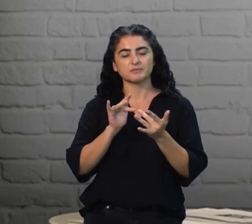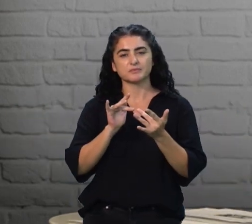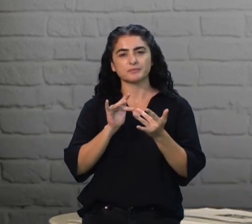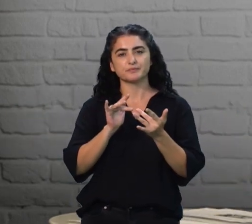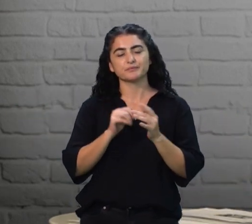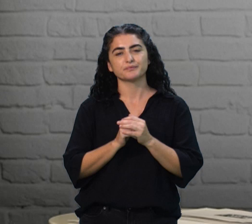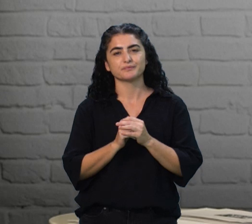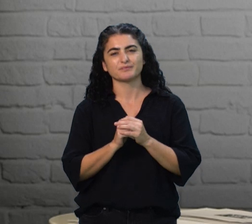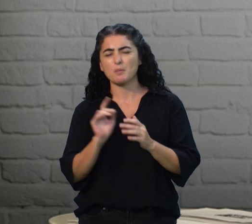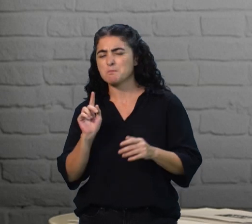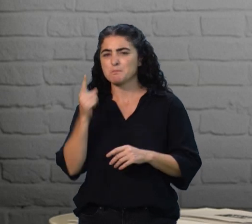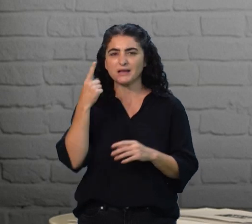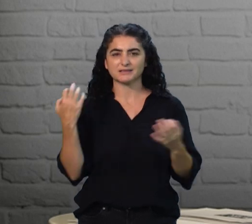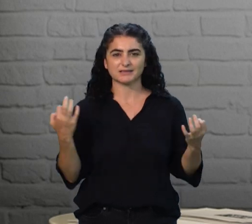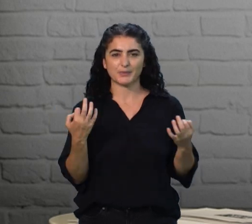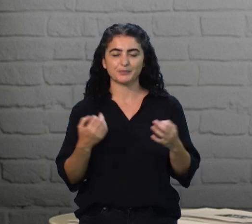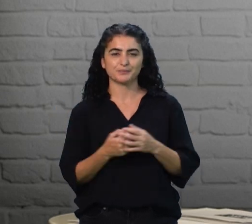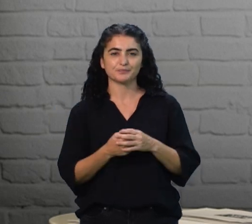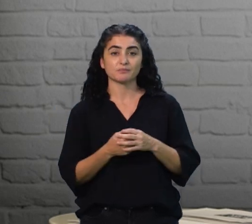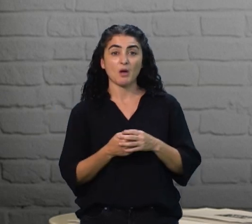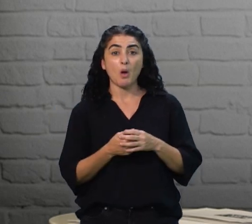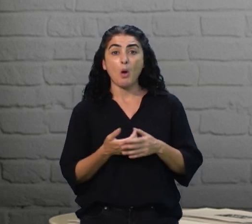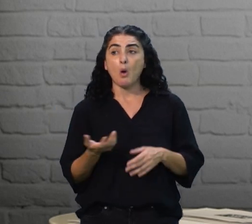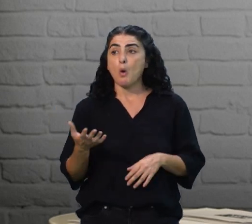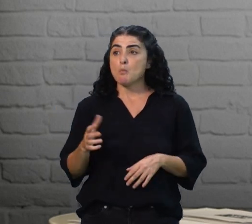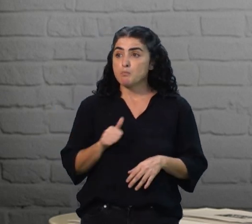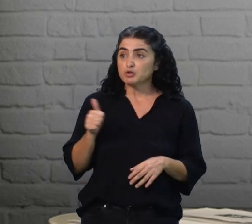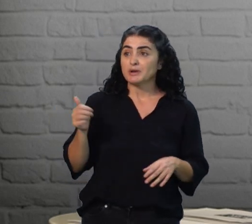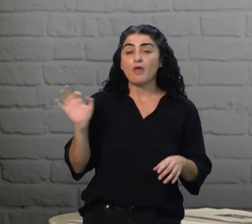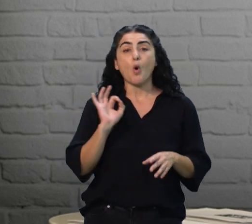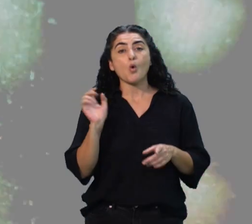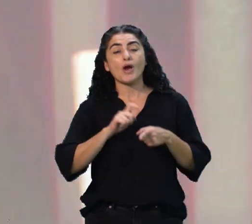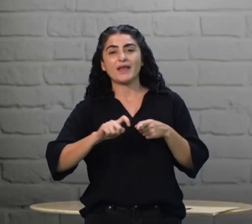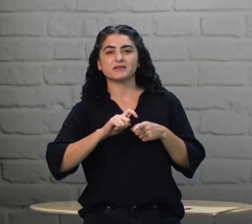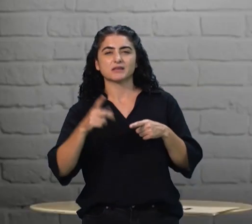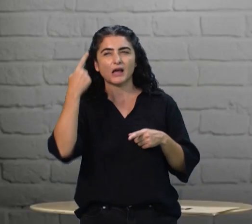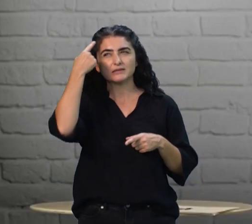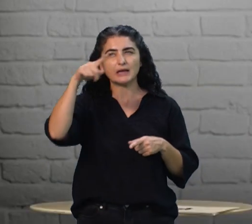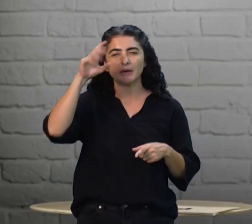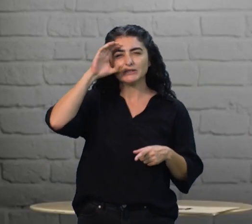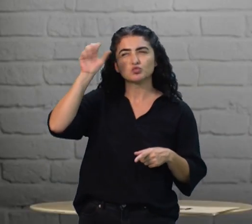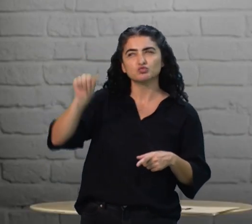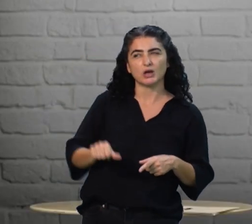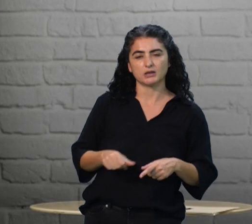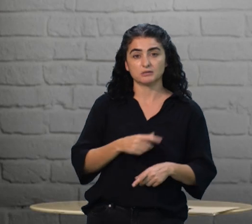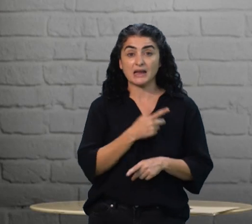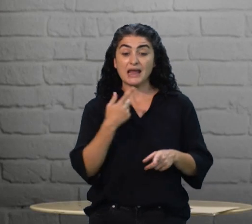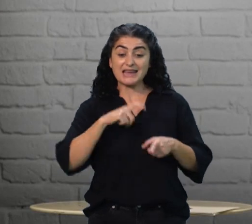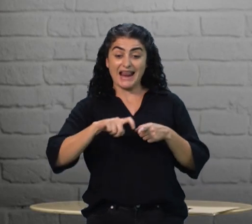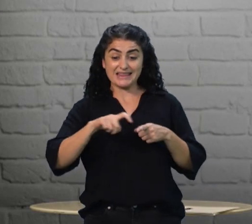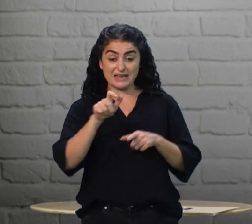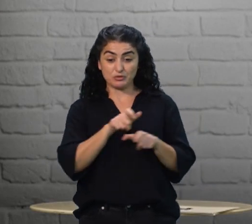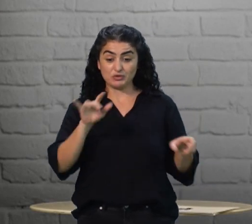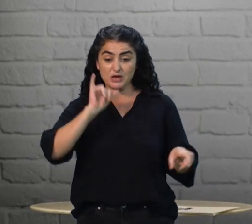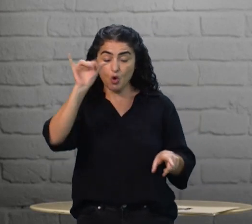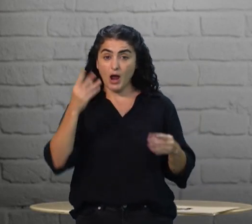todo con la posibilidad o la característica de saber escuchar el carácter riojano y creo que lo ha dicho